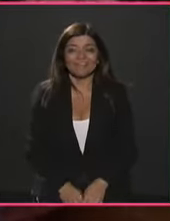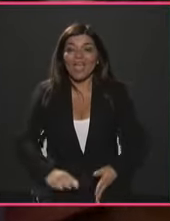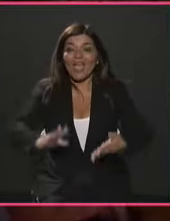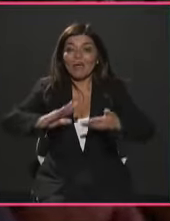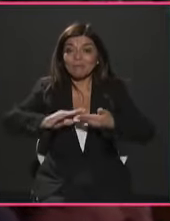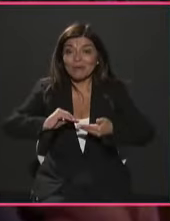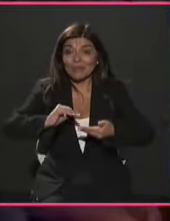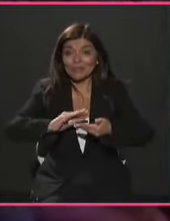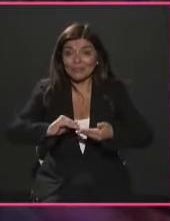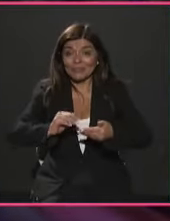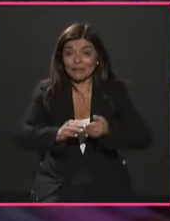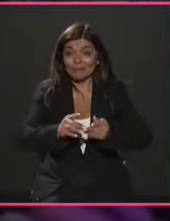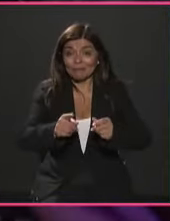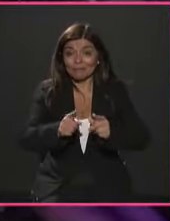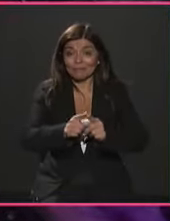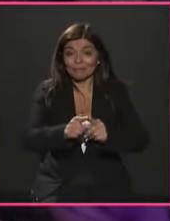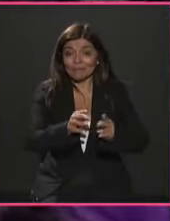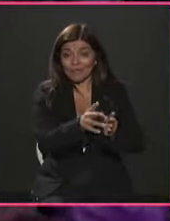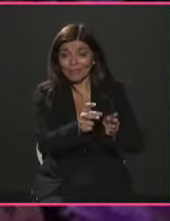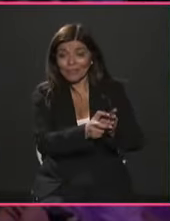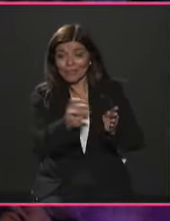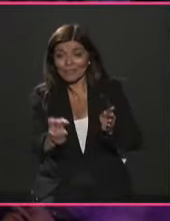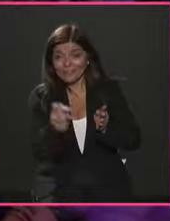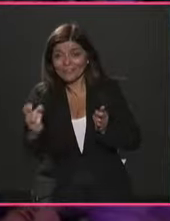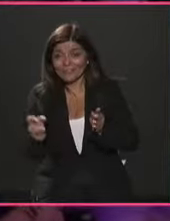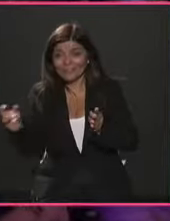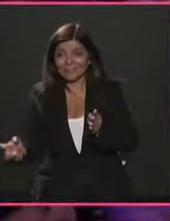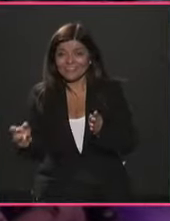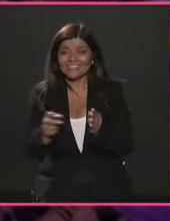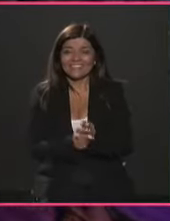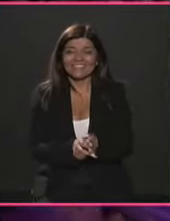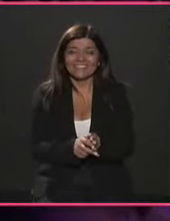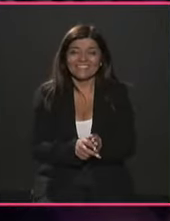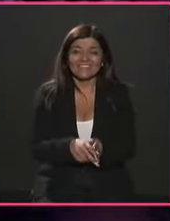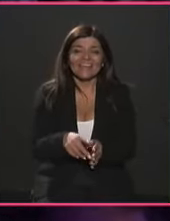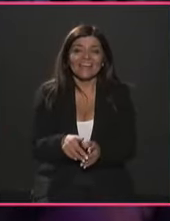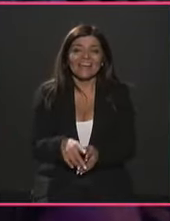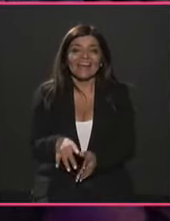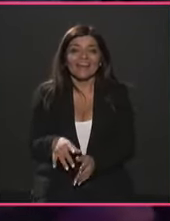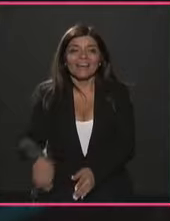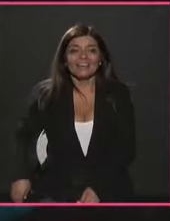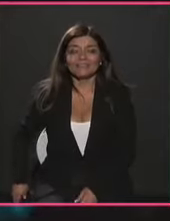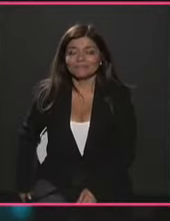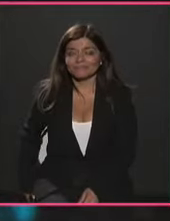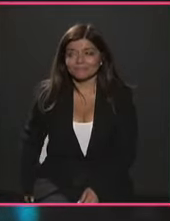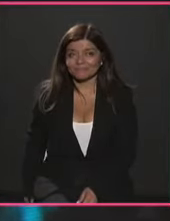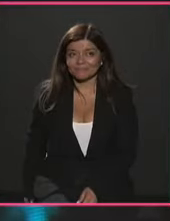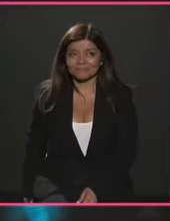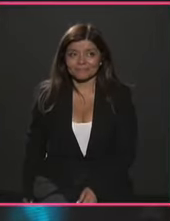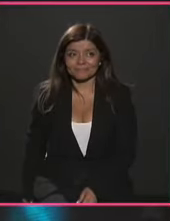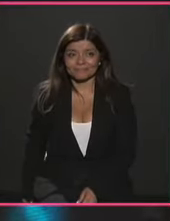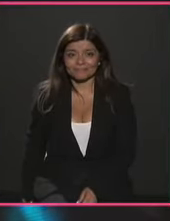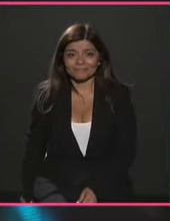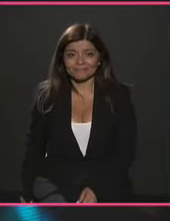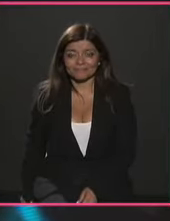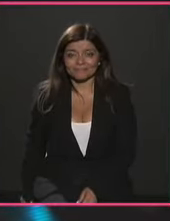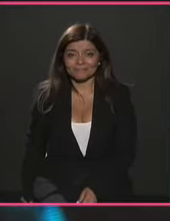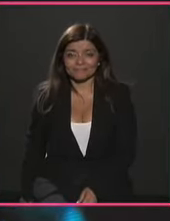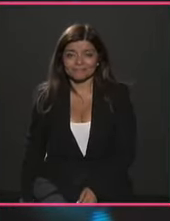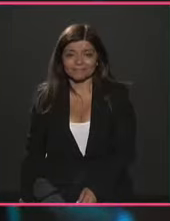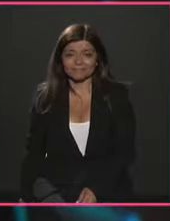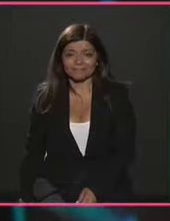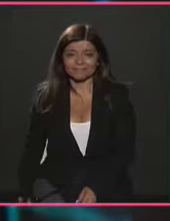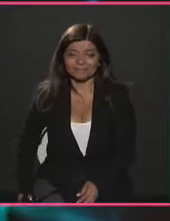Gracias bien Espero que este debate que se armó aquí arriba del escenario los lleve a pensar en fondo a sus propias conclusiones